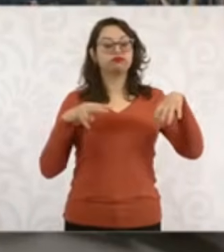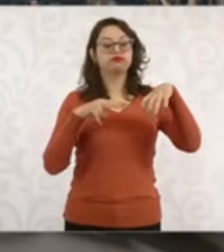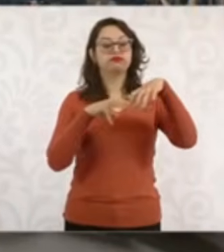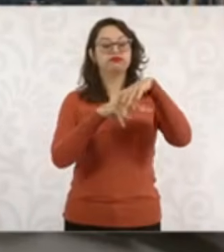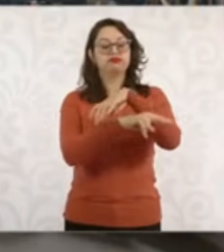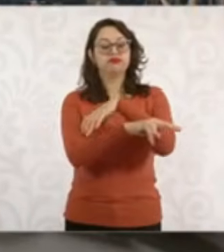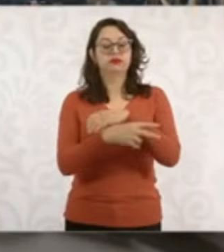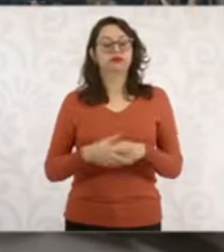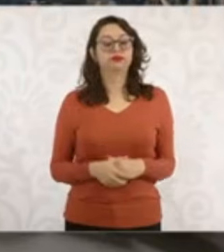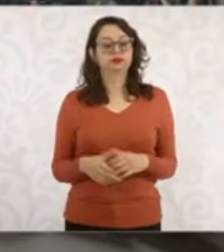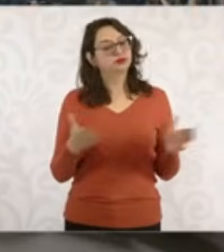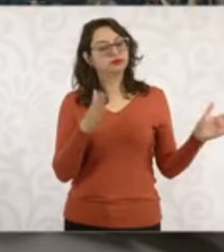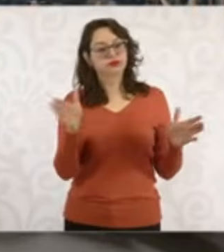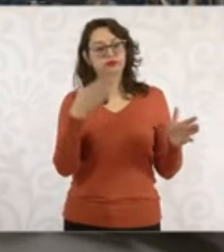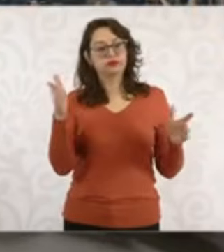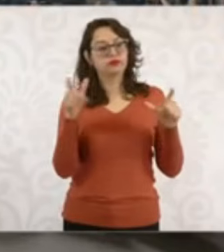Está más adelante.